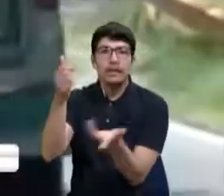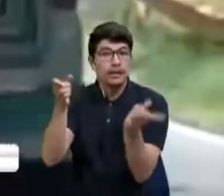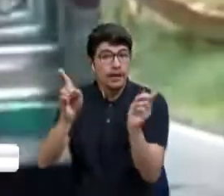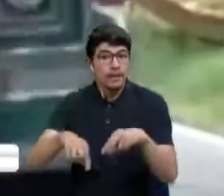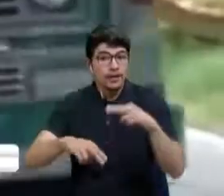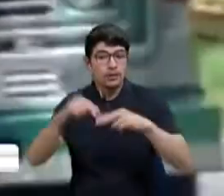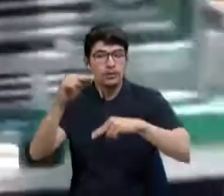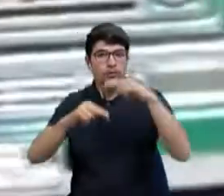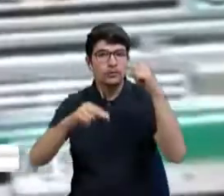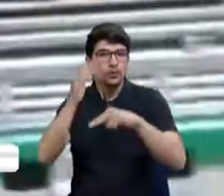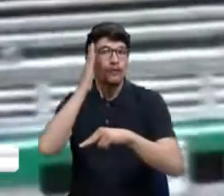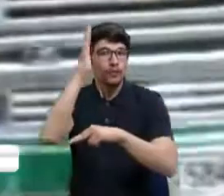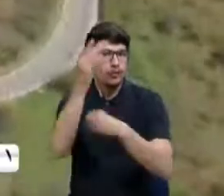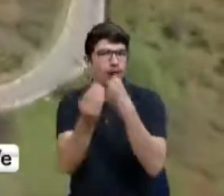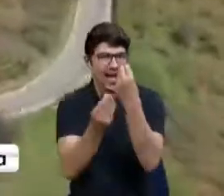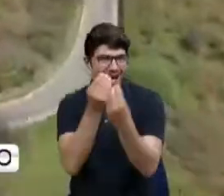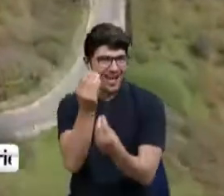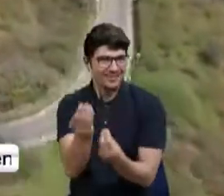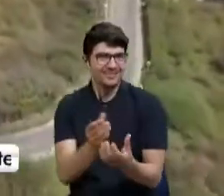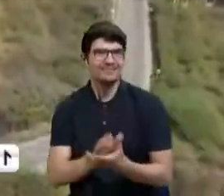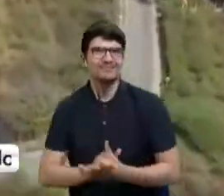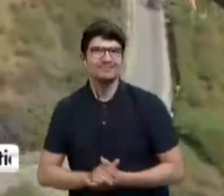a realizar.